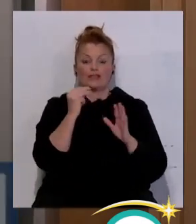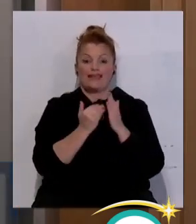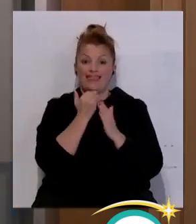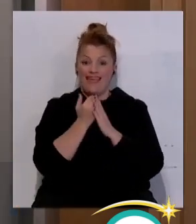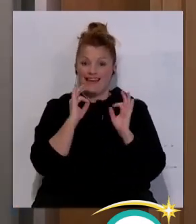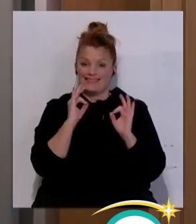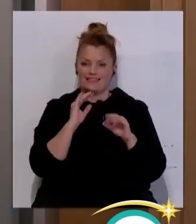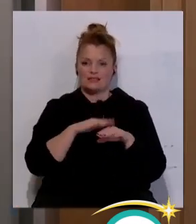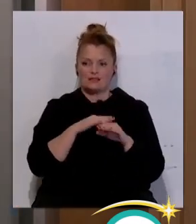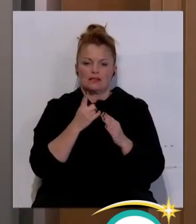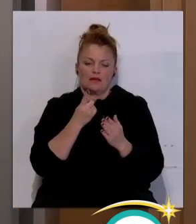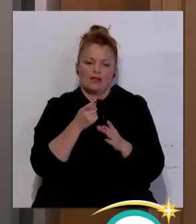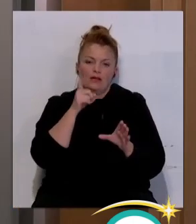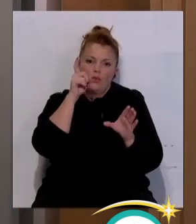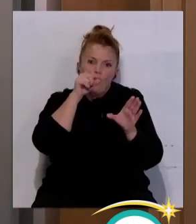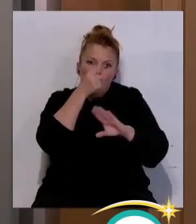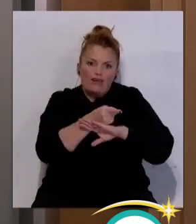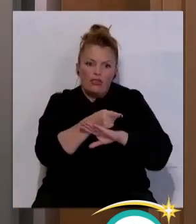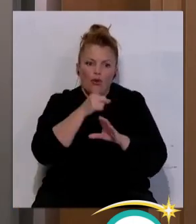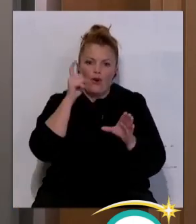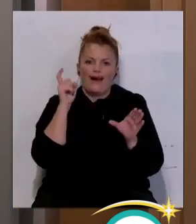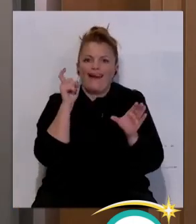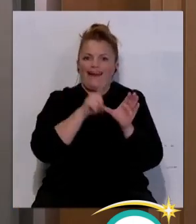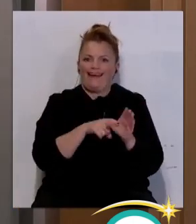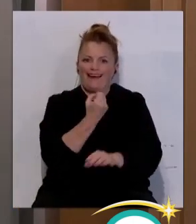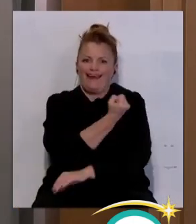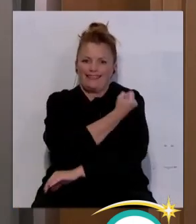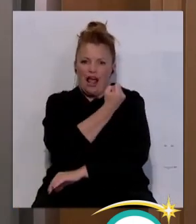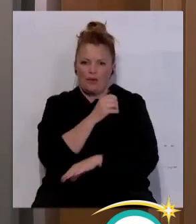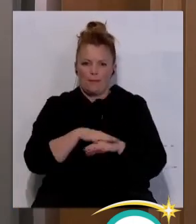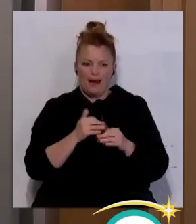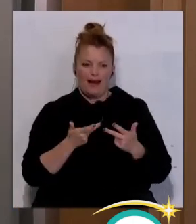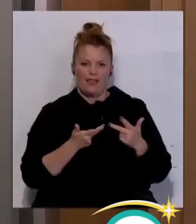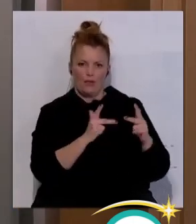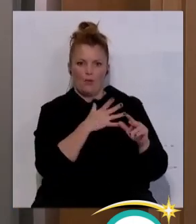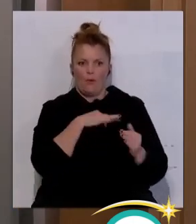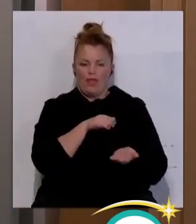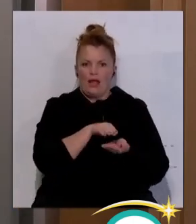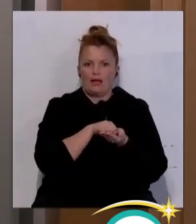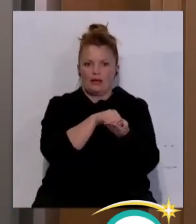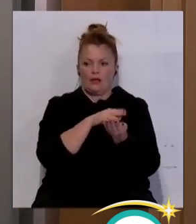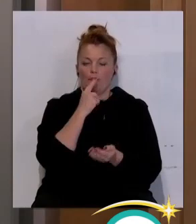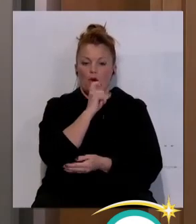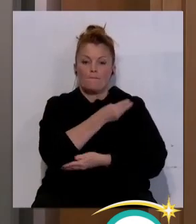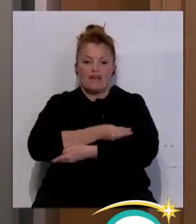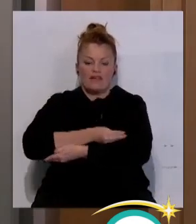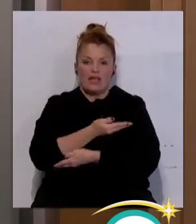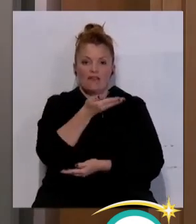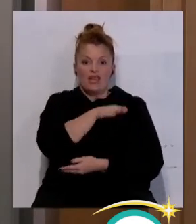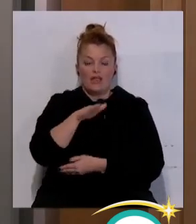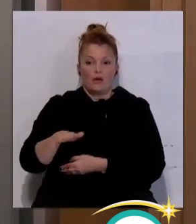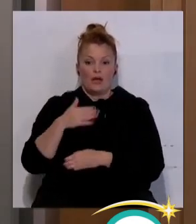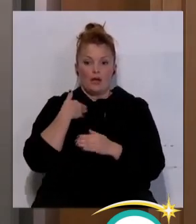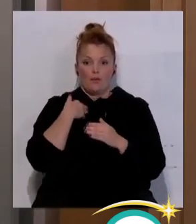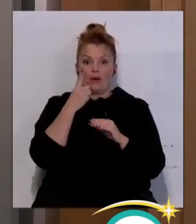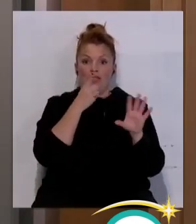que registrarse, es una obligación de que estén registrados para tú poder tener la licencia para poderlos enterrar, porque todo bebé que fallece por encima de esos